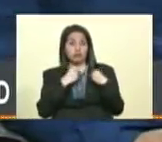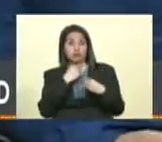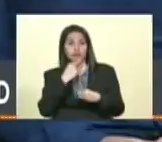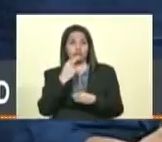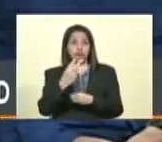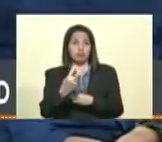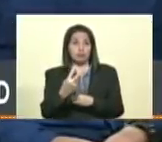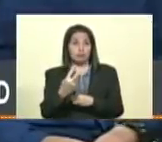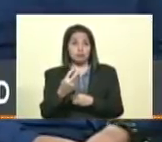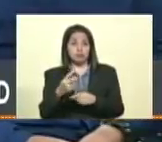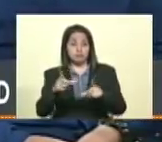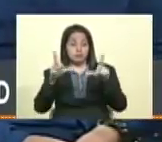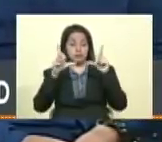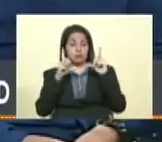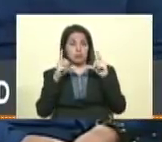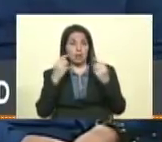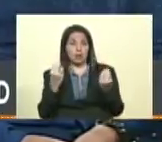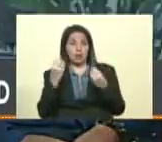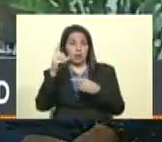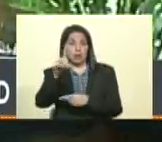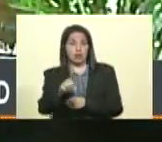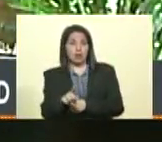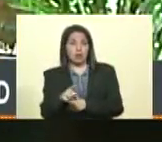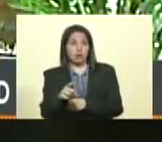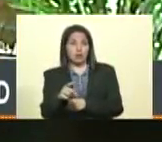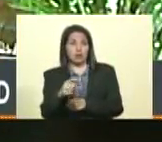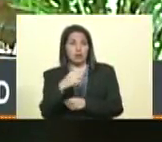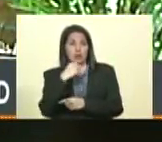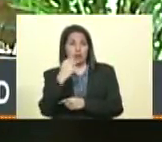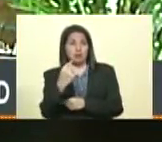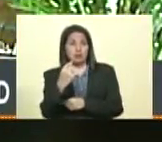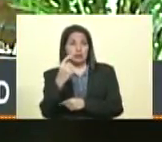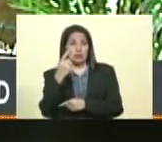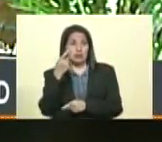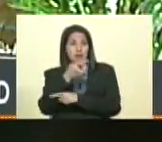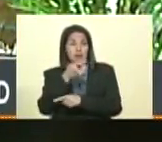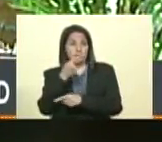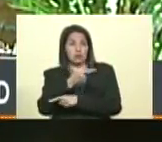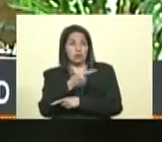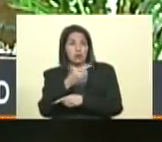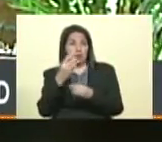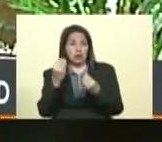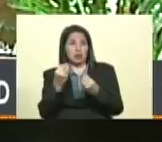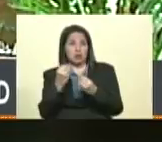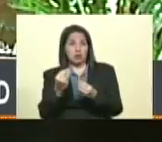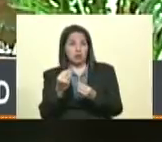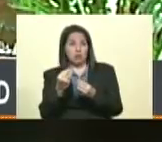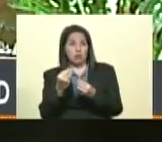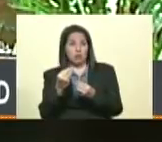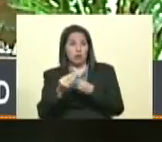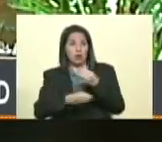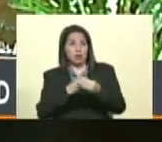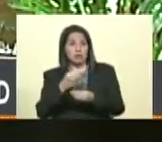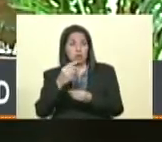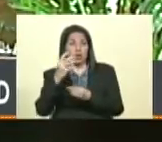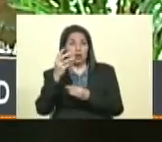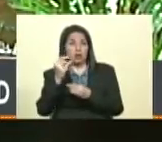367 ordena no solamente hacer custodia en los servicios públicos, sino también velar por los costos y los